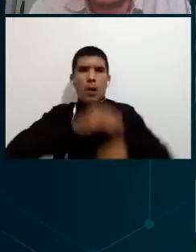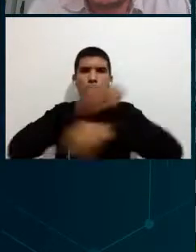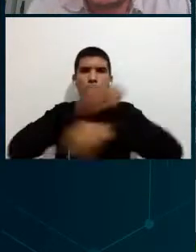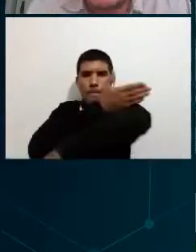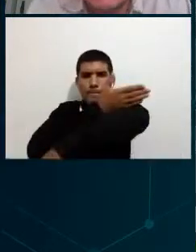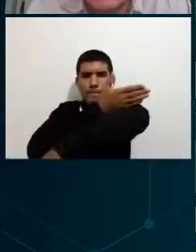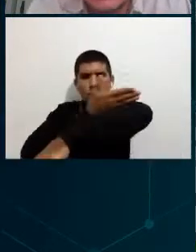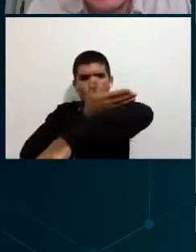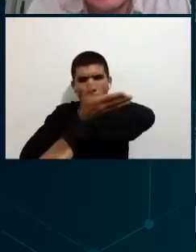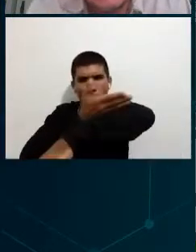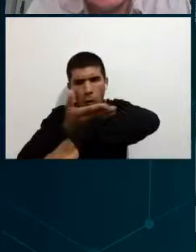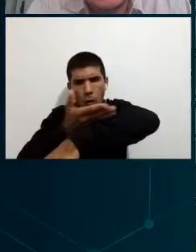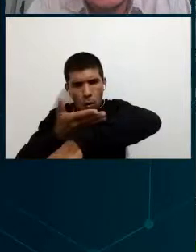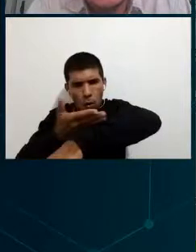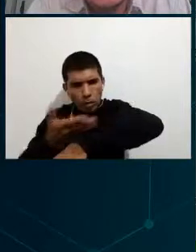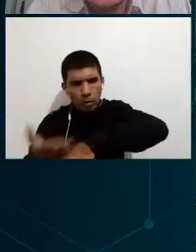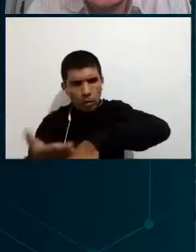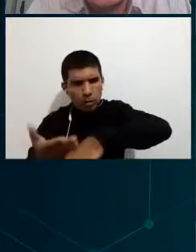B.